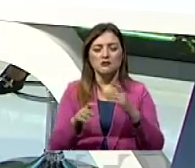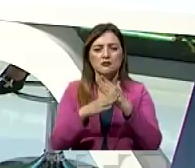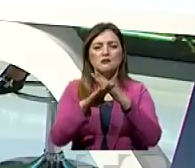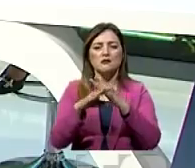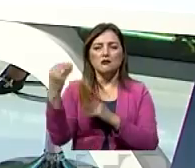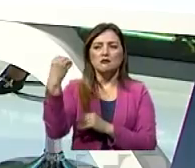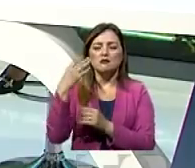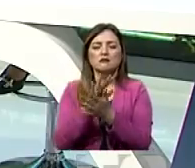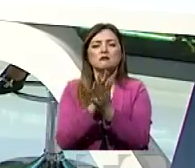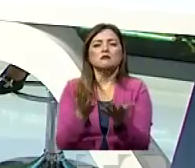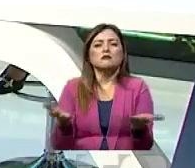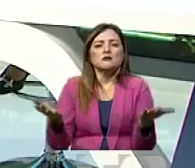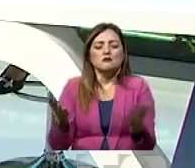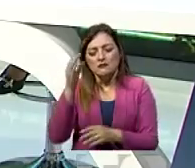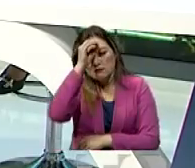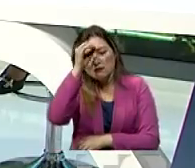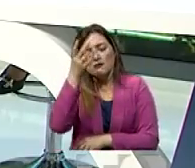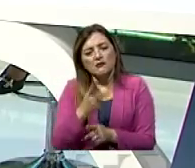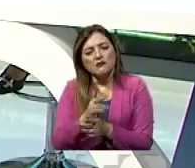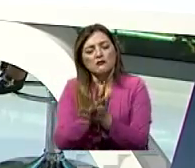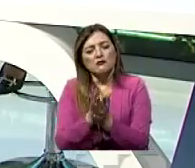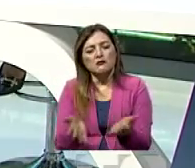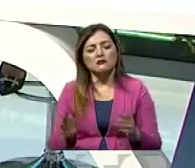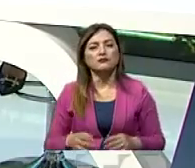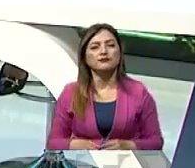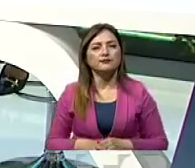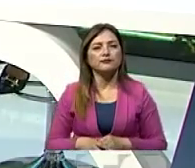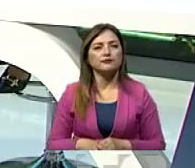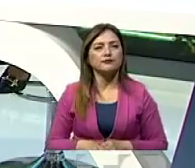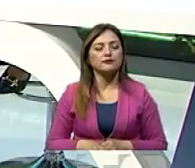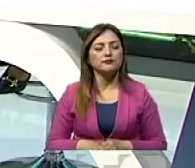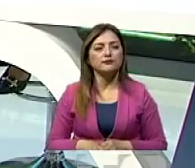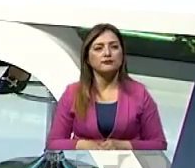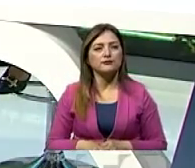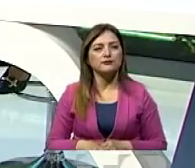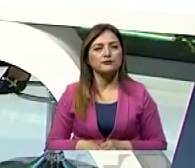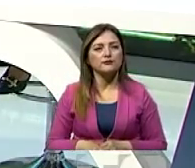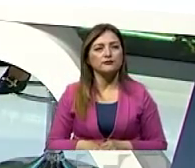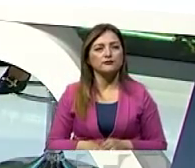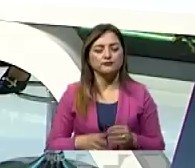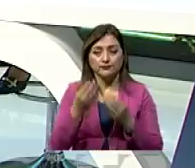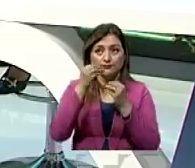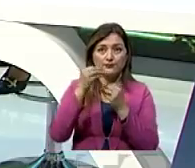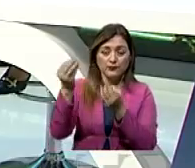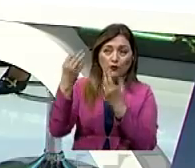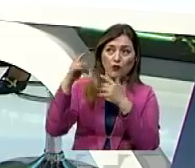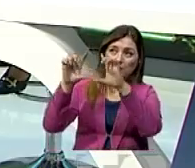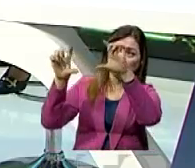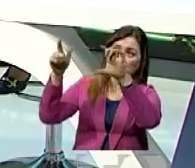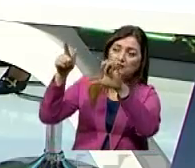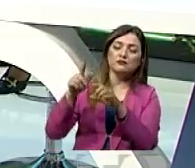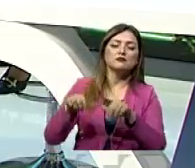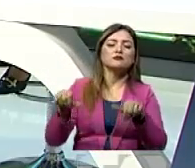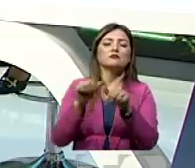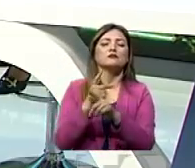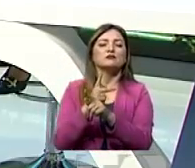hay la respectiva señalización, no se va a cuidar y justamente es lo que se quiere. Se necesita en este información, espacio, ¿no? Incluso para que los vecinos puedan leer de que este es un área protegida, que